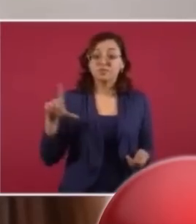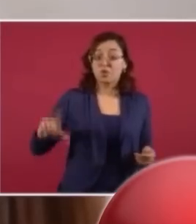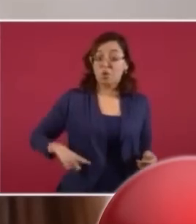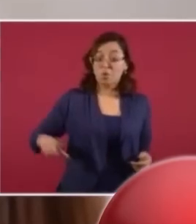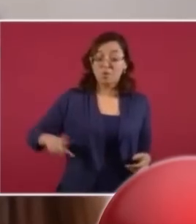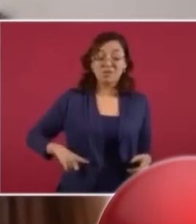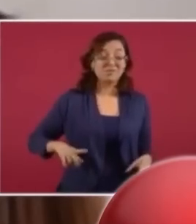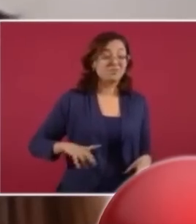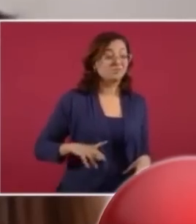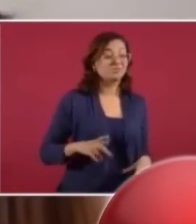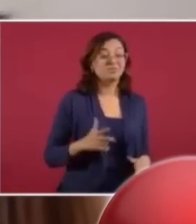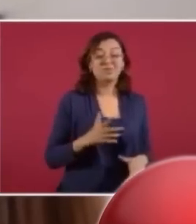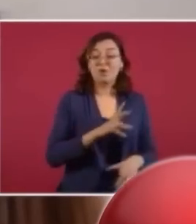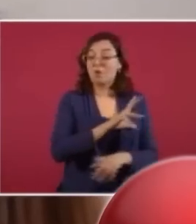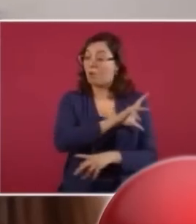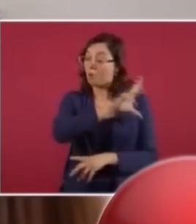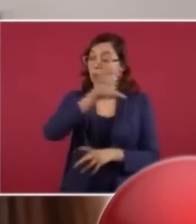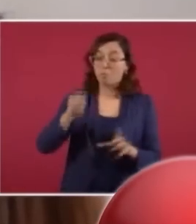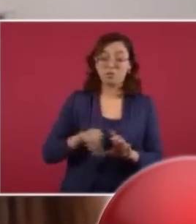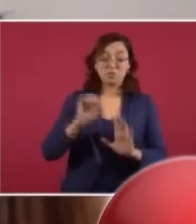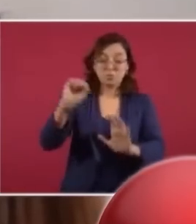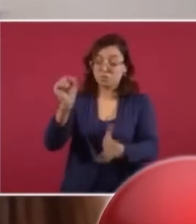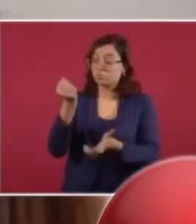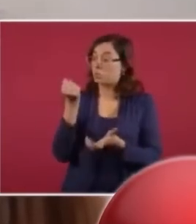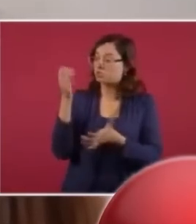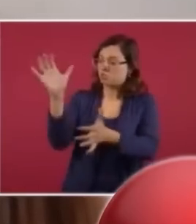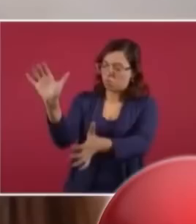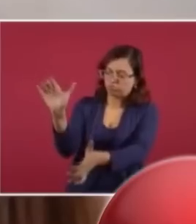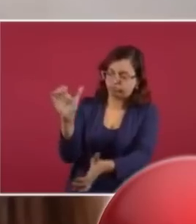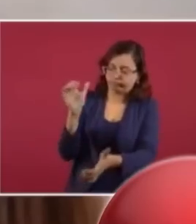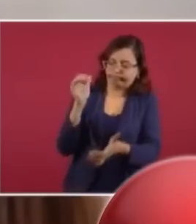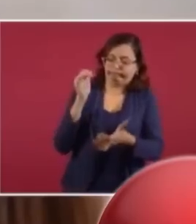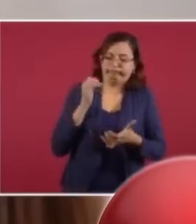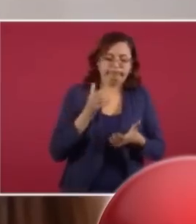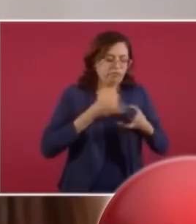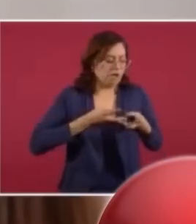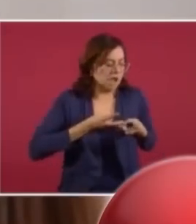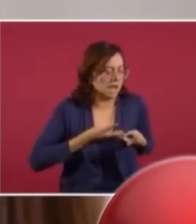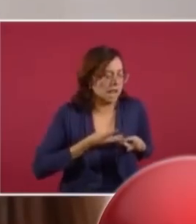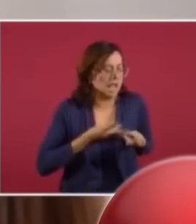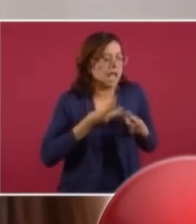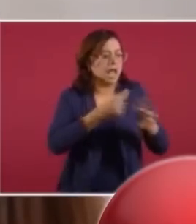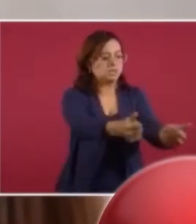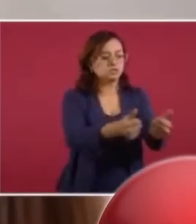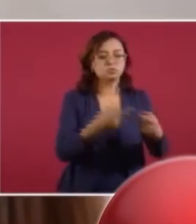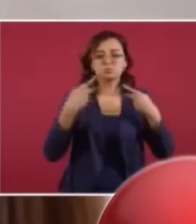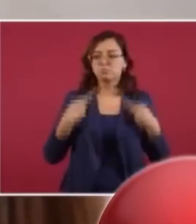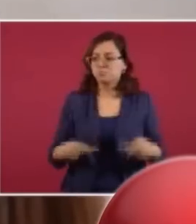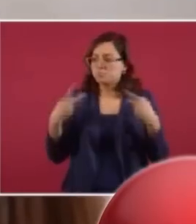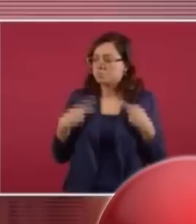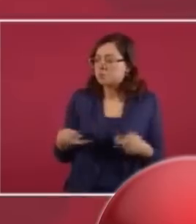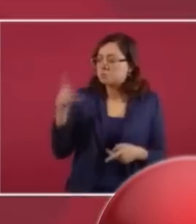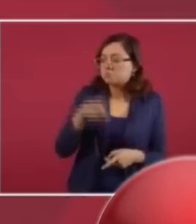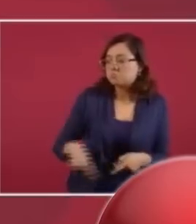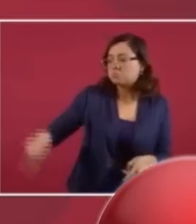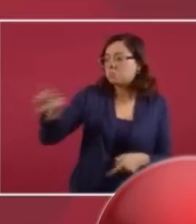tragaba todo el presupuesto, no le llegaba nada a la gente,